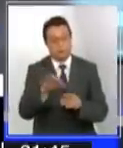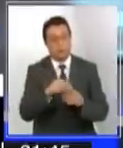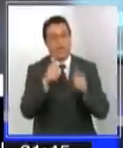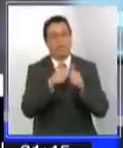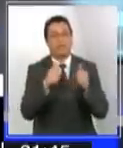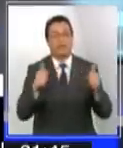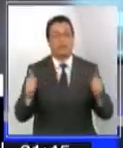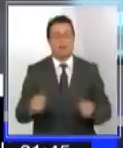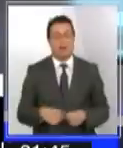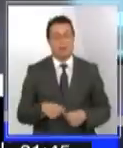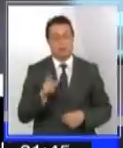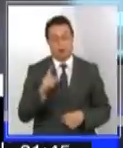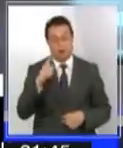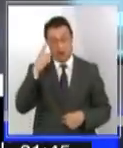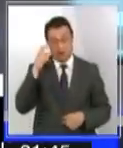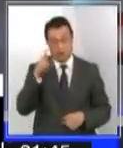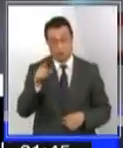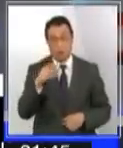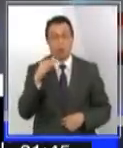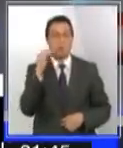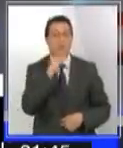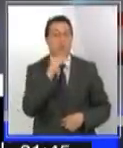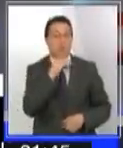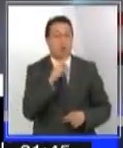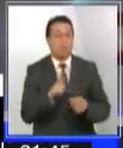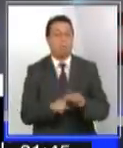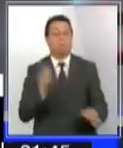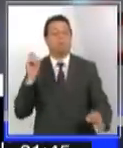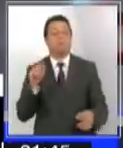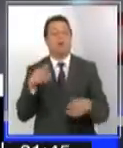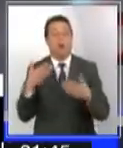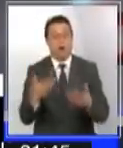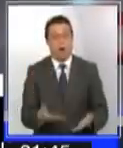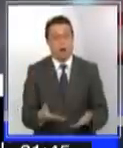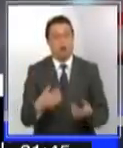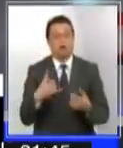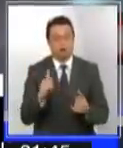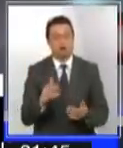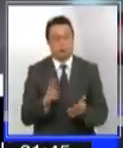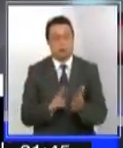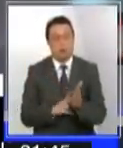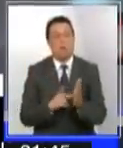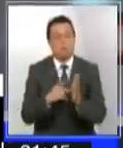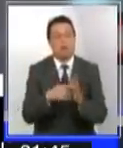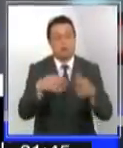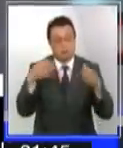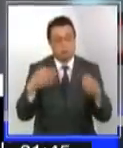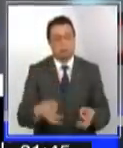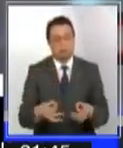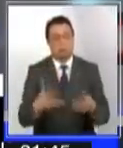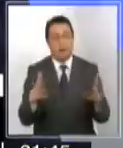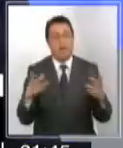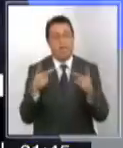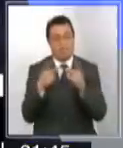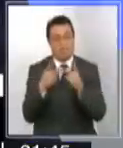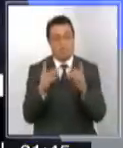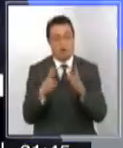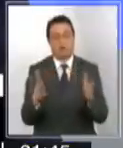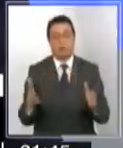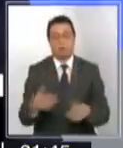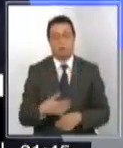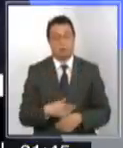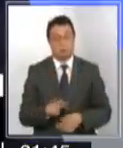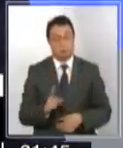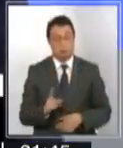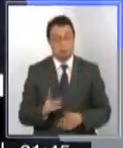directivas. ¿No cree que se apresuró al retirarse de la UDI cuando ahora se da un paso efectivo, real, concreto, para democratizar el partido? No.